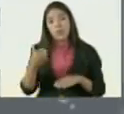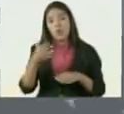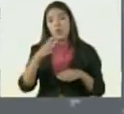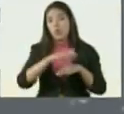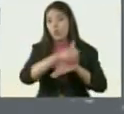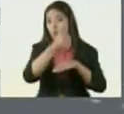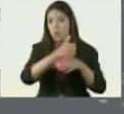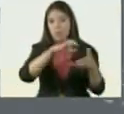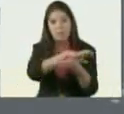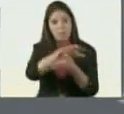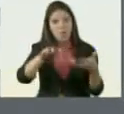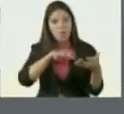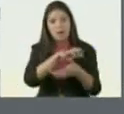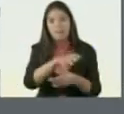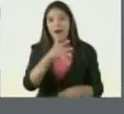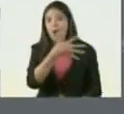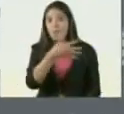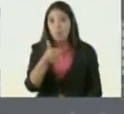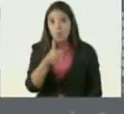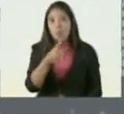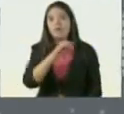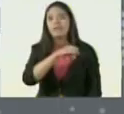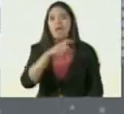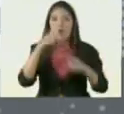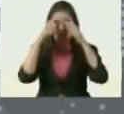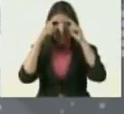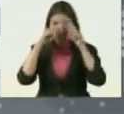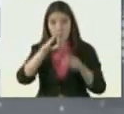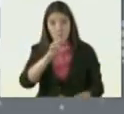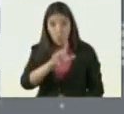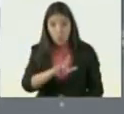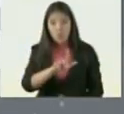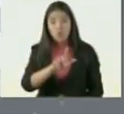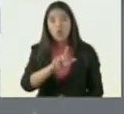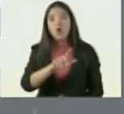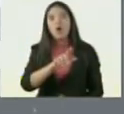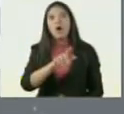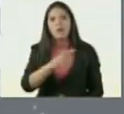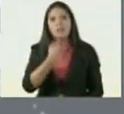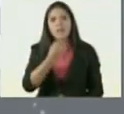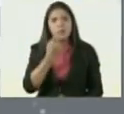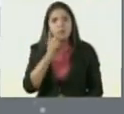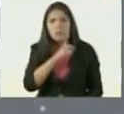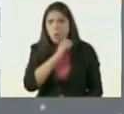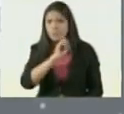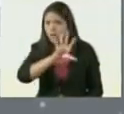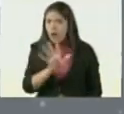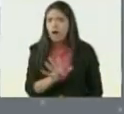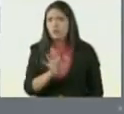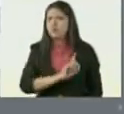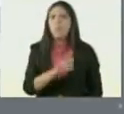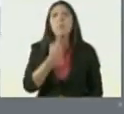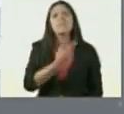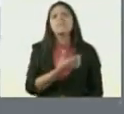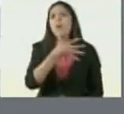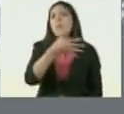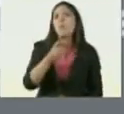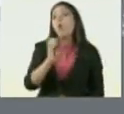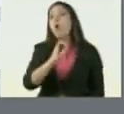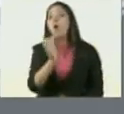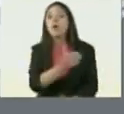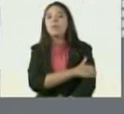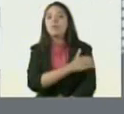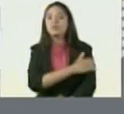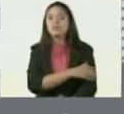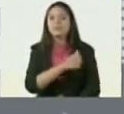guerra criminal de la MUT de Julio Borges. Yo, a mí me gusta decirlo con nombre y apellido. No podemos decir la MUT o la derecha. ¿Qué